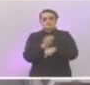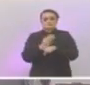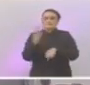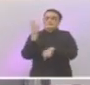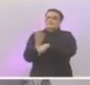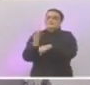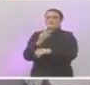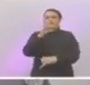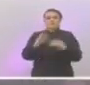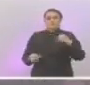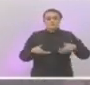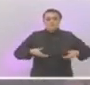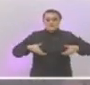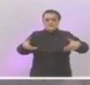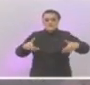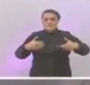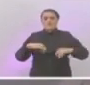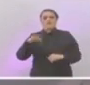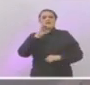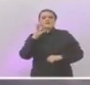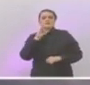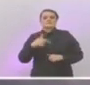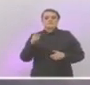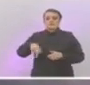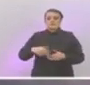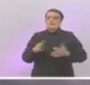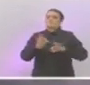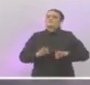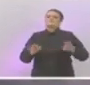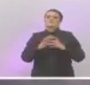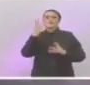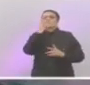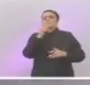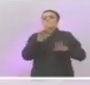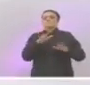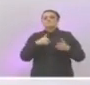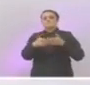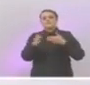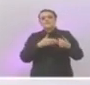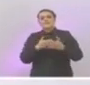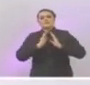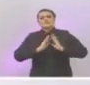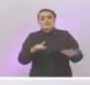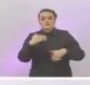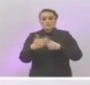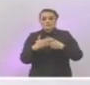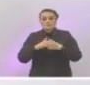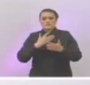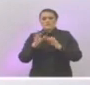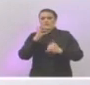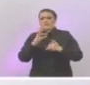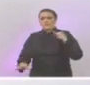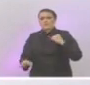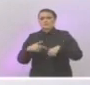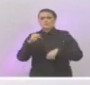tercera y última etapa de la Avenida Carranza, arteria emblemática cuya modernización quedará concluida para